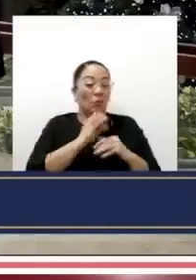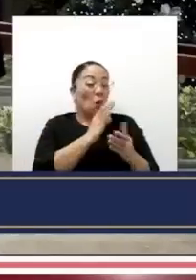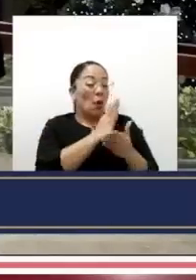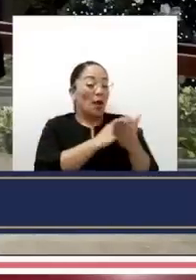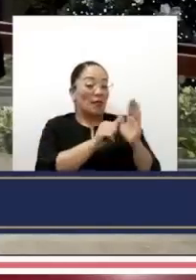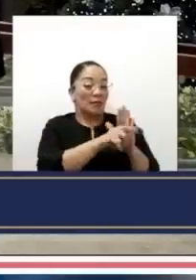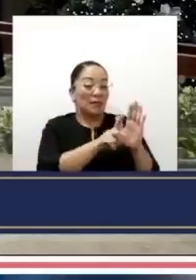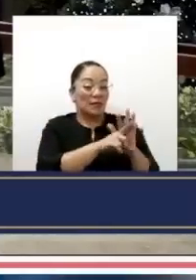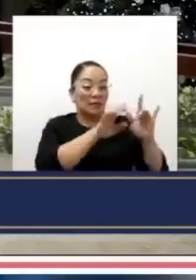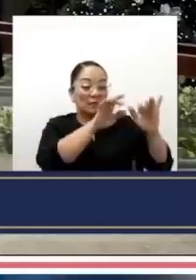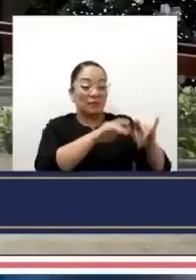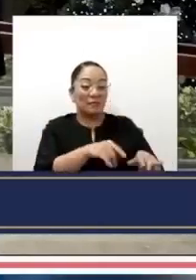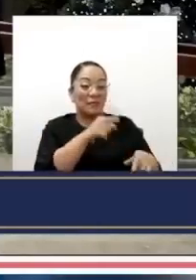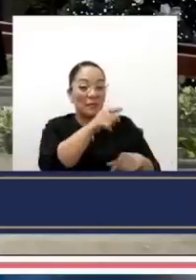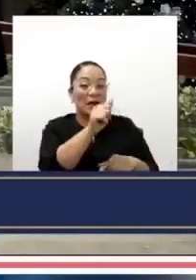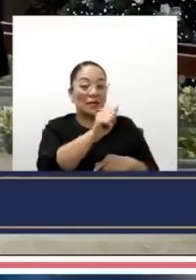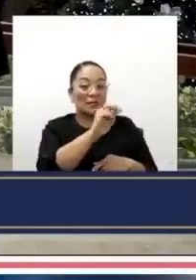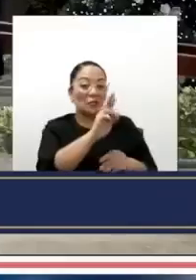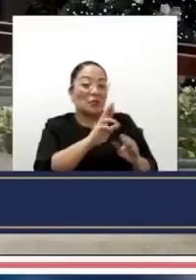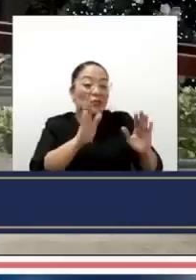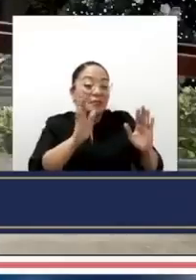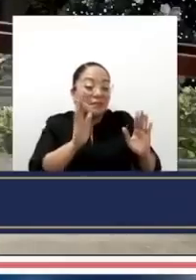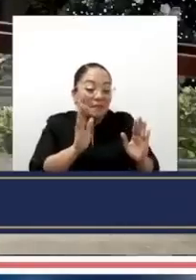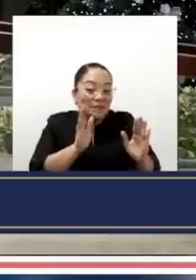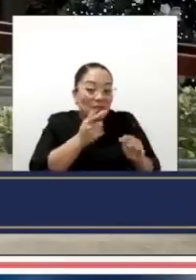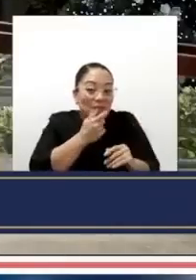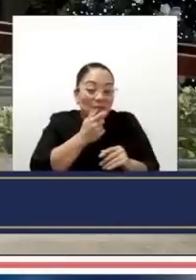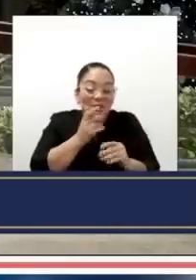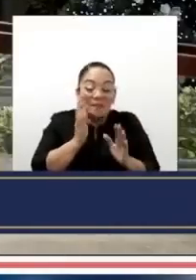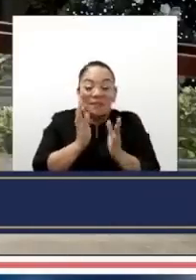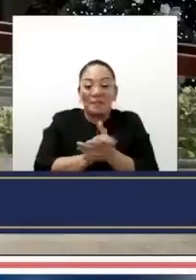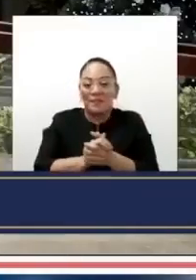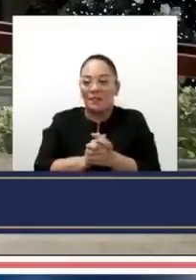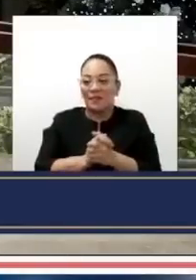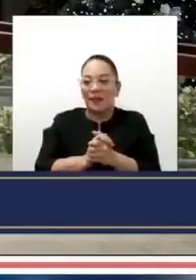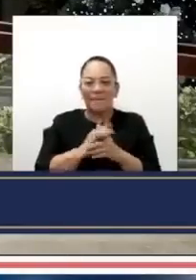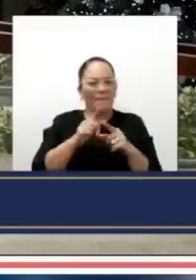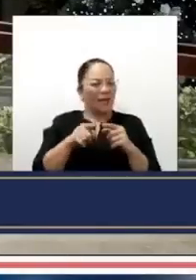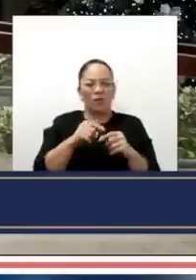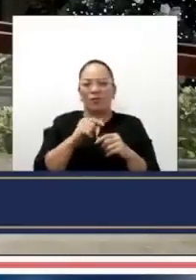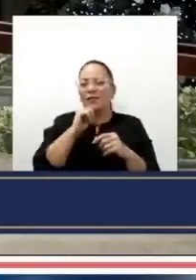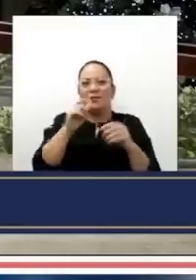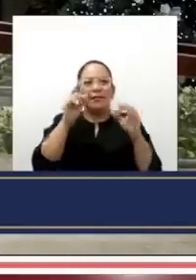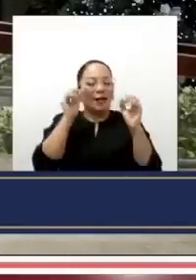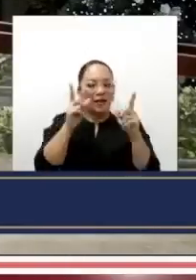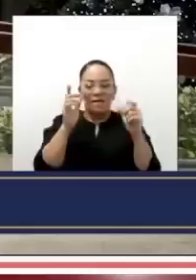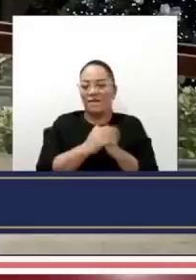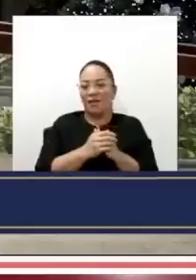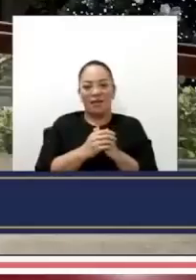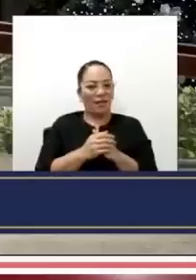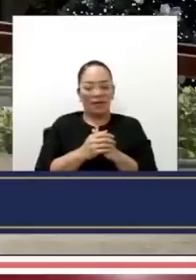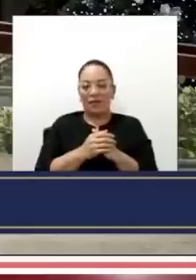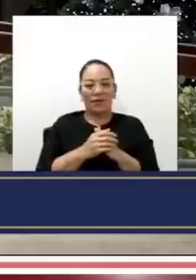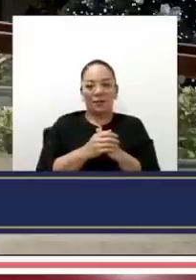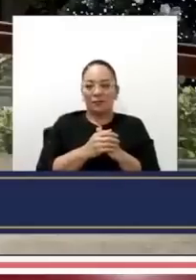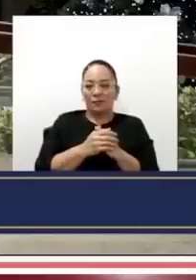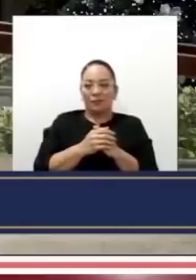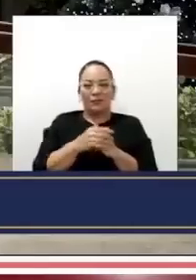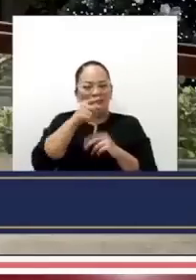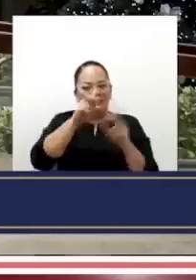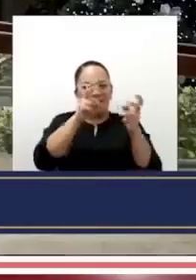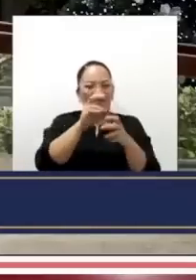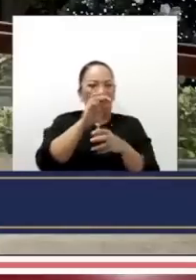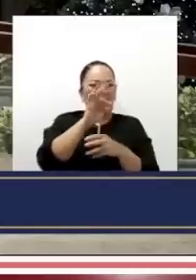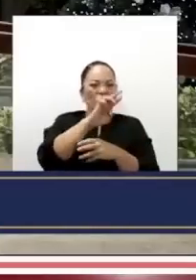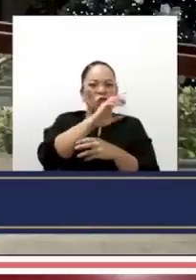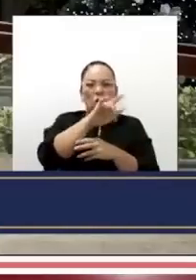Asamblea se los escribió a don Alexander Rodríguez. Puede ser posible también. Pero es una cosa increíble. Y esta cosa de troles, de